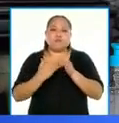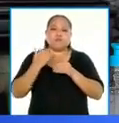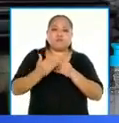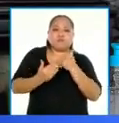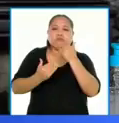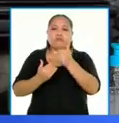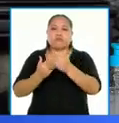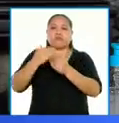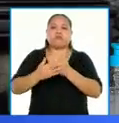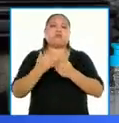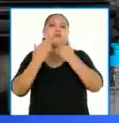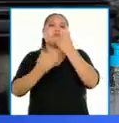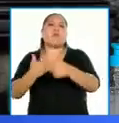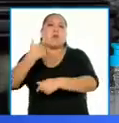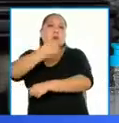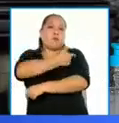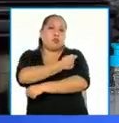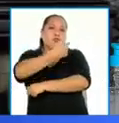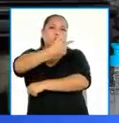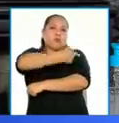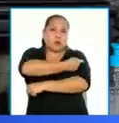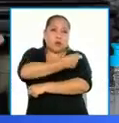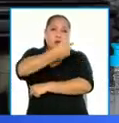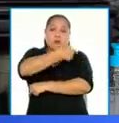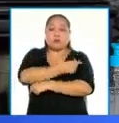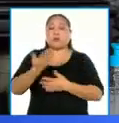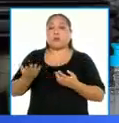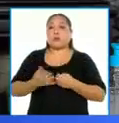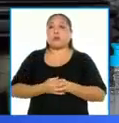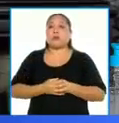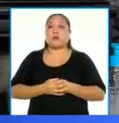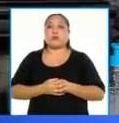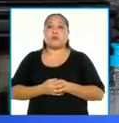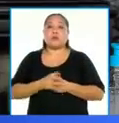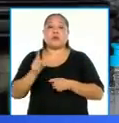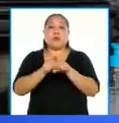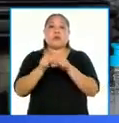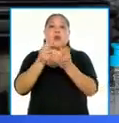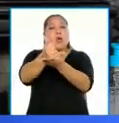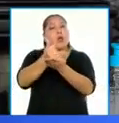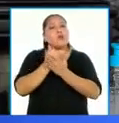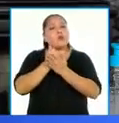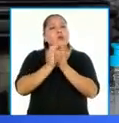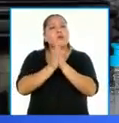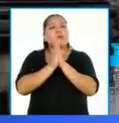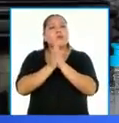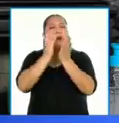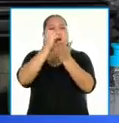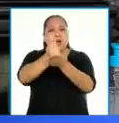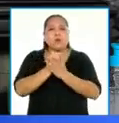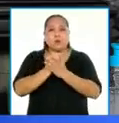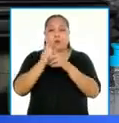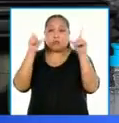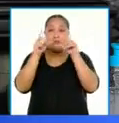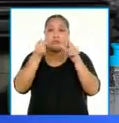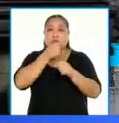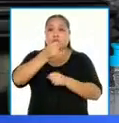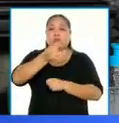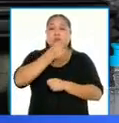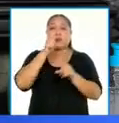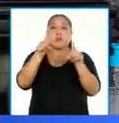el proceso de vacunación. Y bueno, ayúdennos, les pedimos ayuda a los medios de